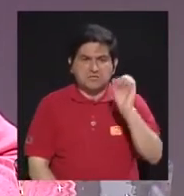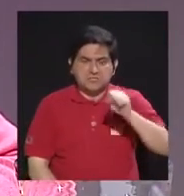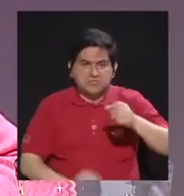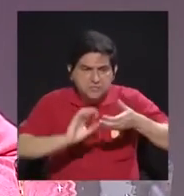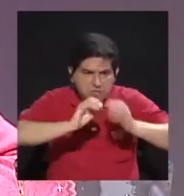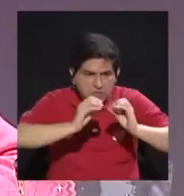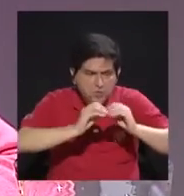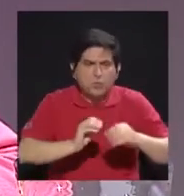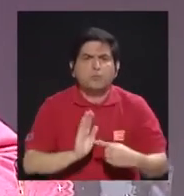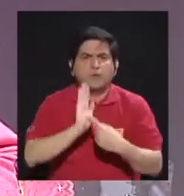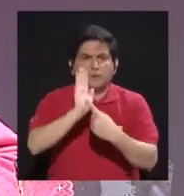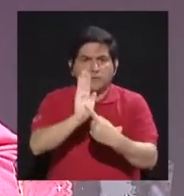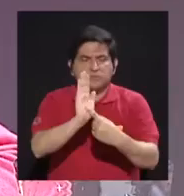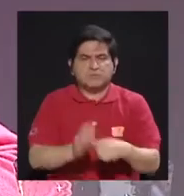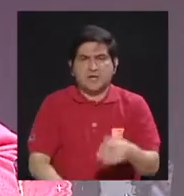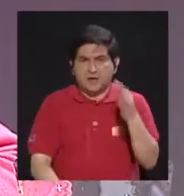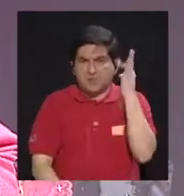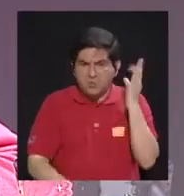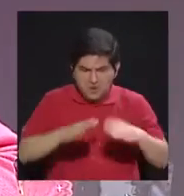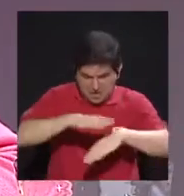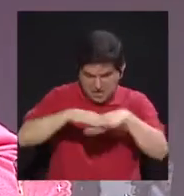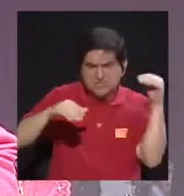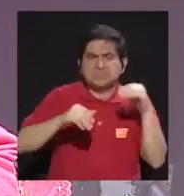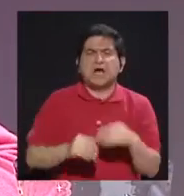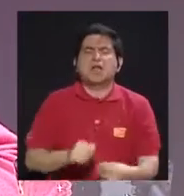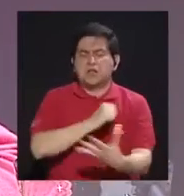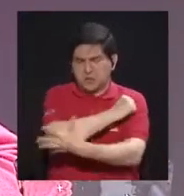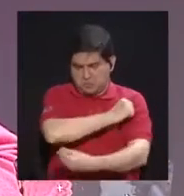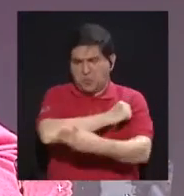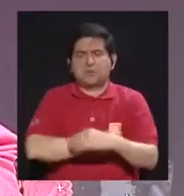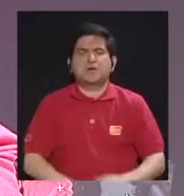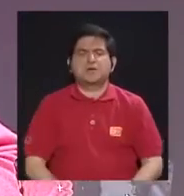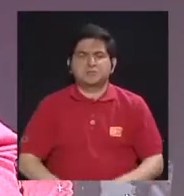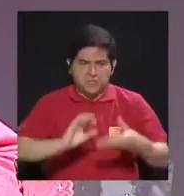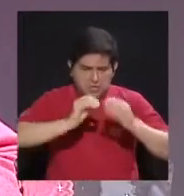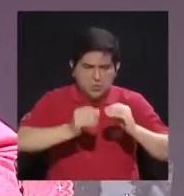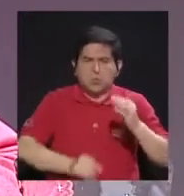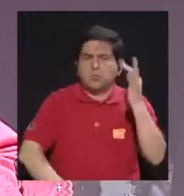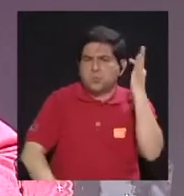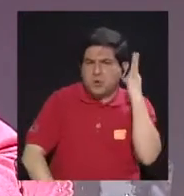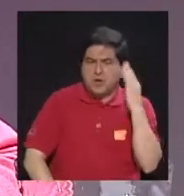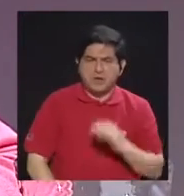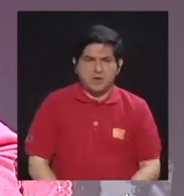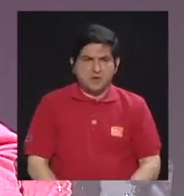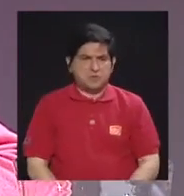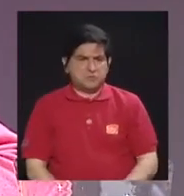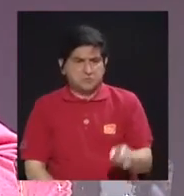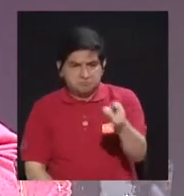cifras de mujeres que han salido de la pobreza, cifras de mujeres que alcanzan